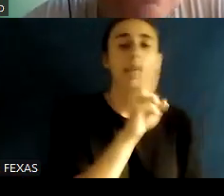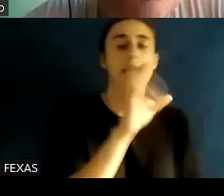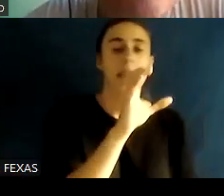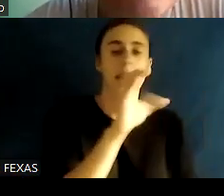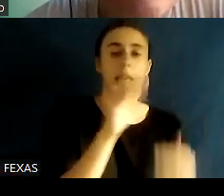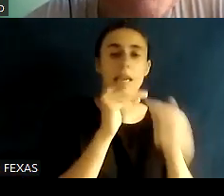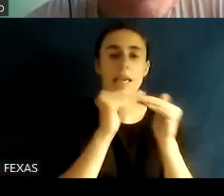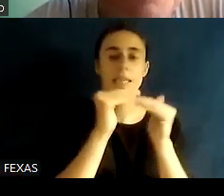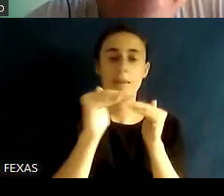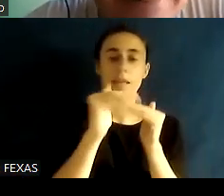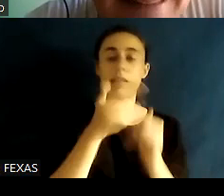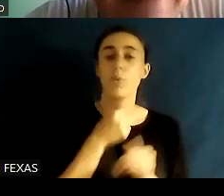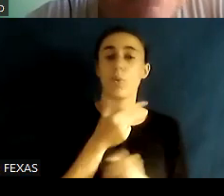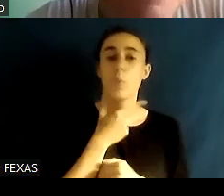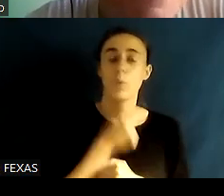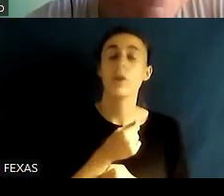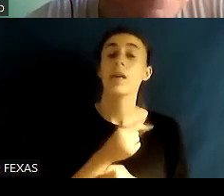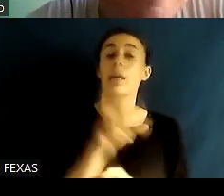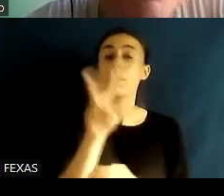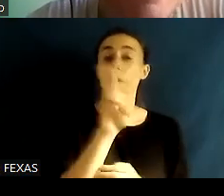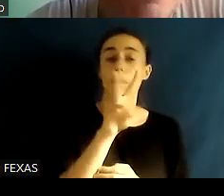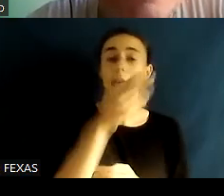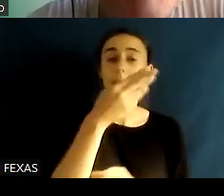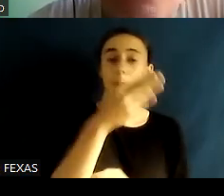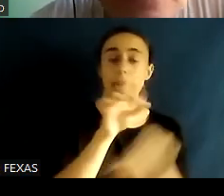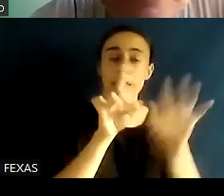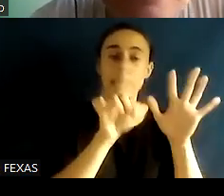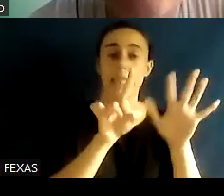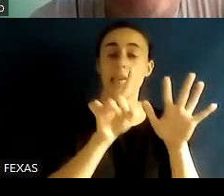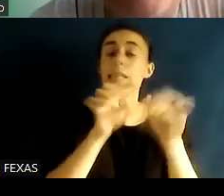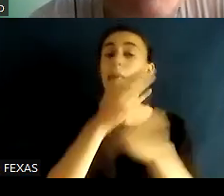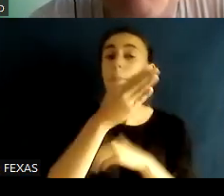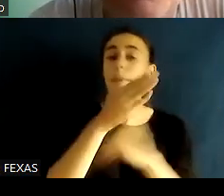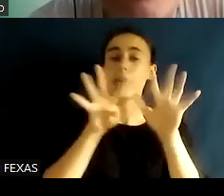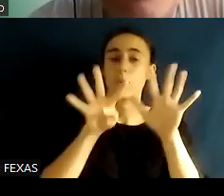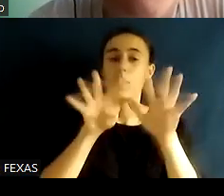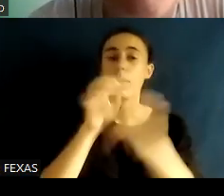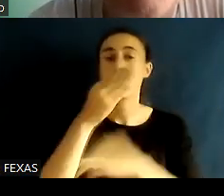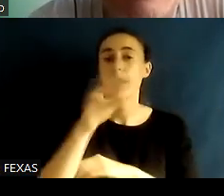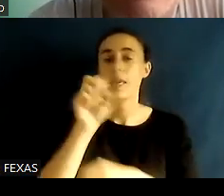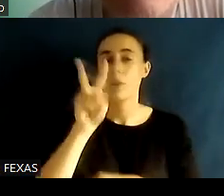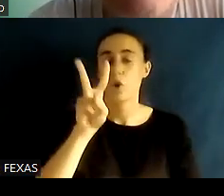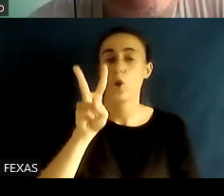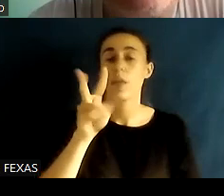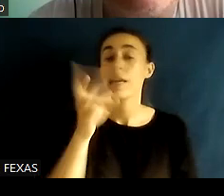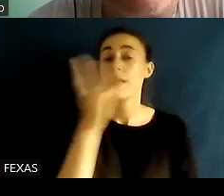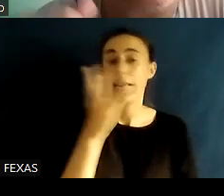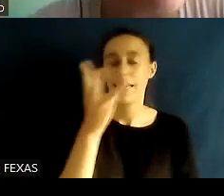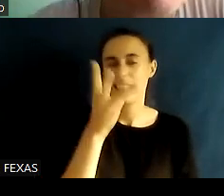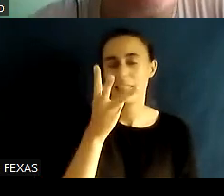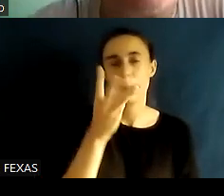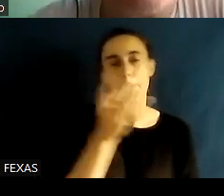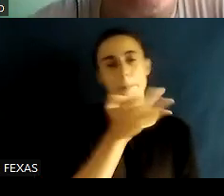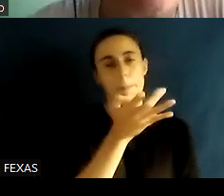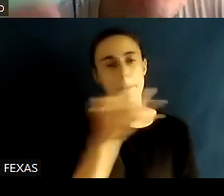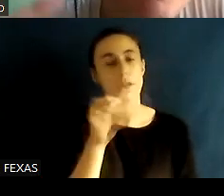estabilizador del humor, la vitamina D, la vitamina B6, la B9 y la B12 nos podrían venir perfectamente para necesitar